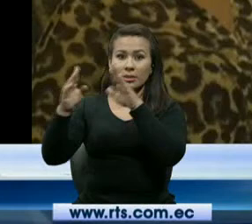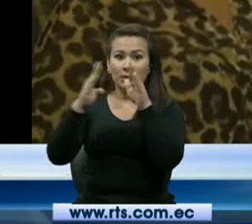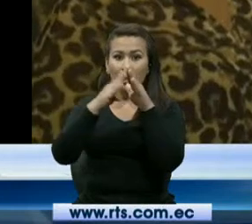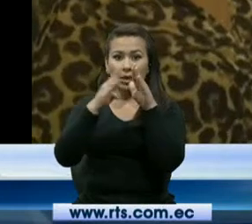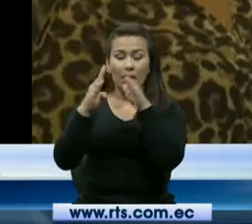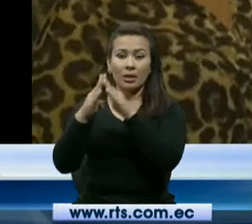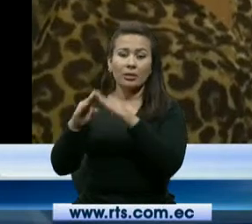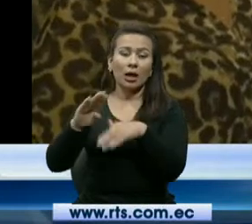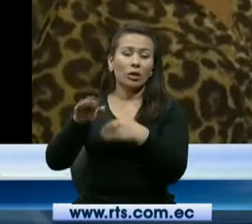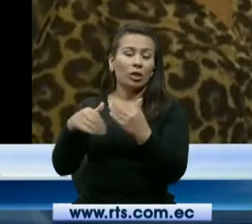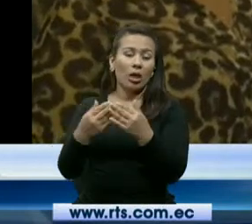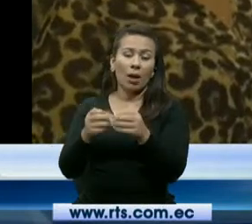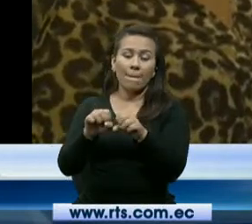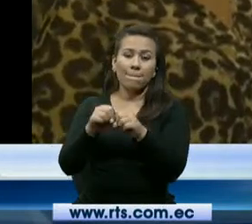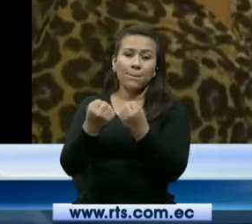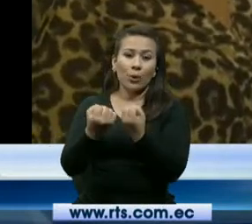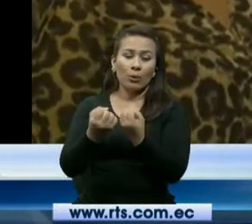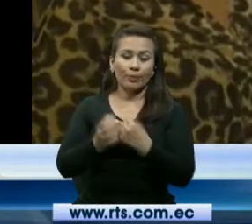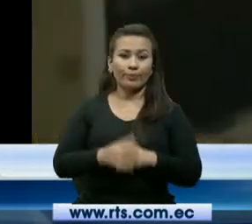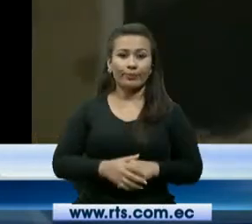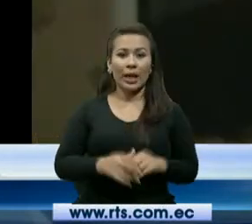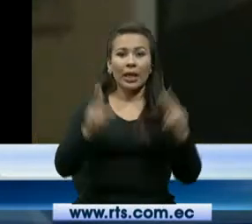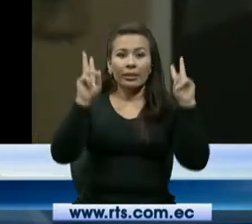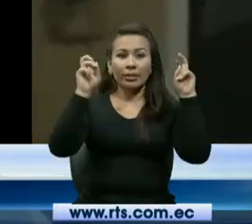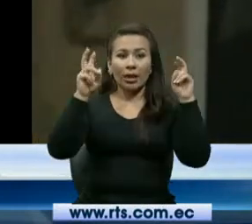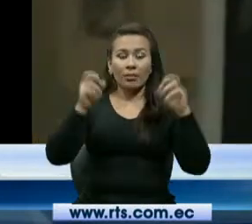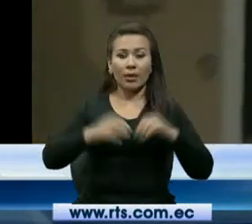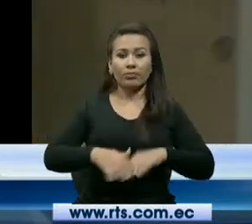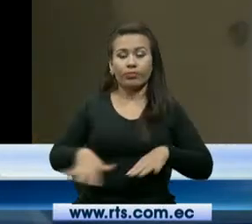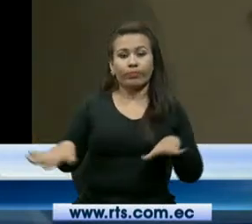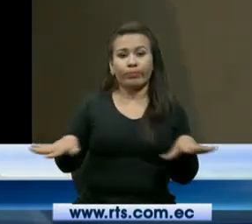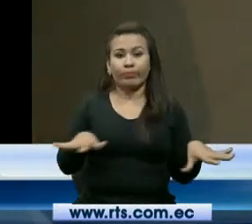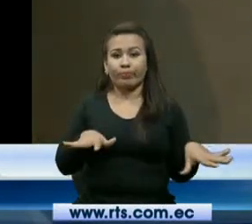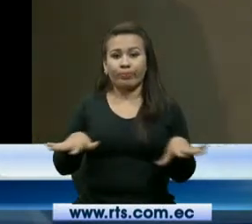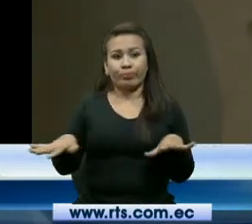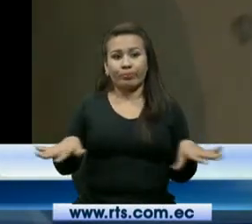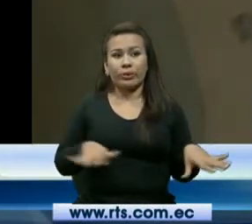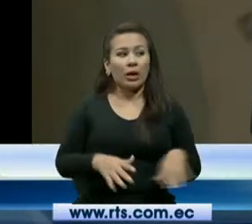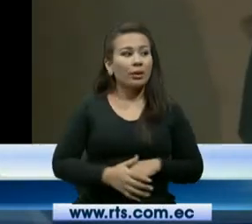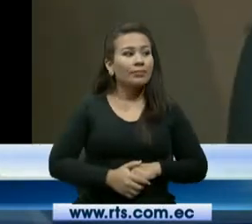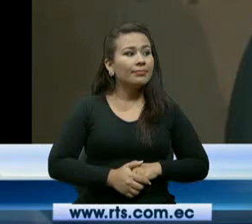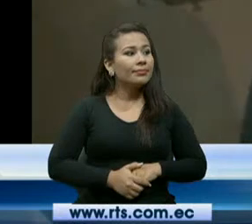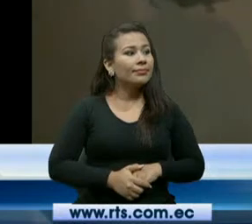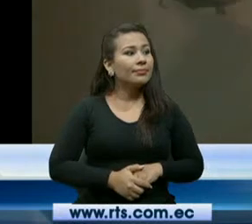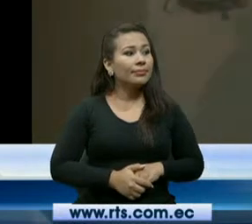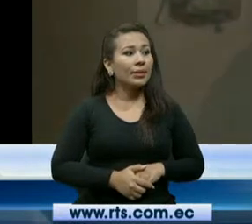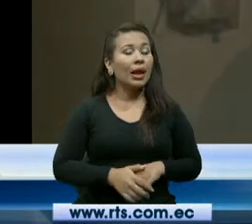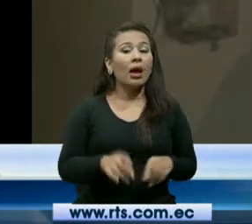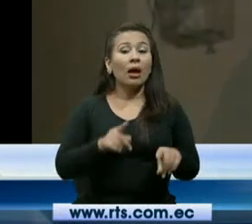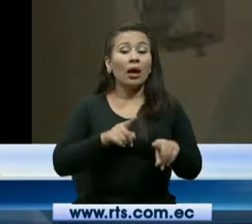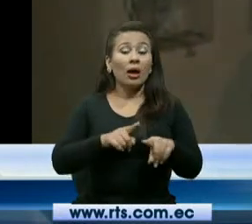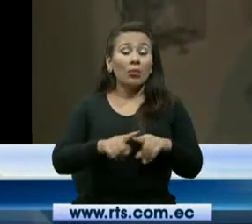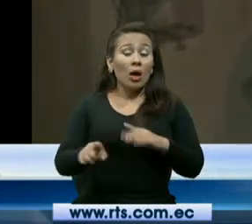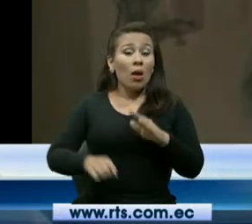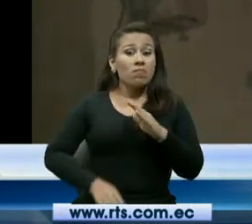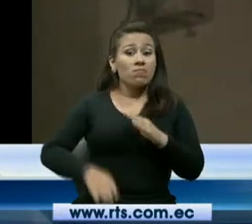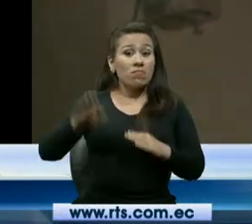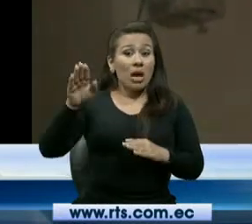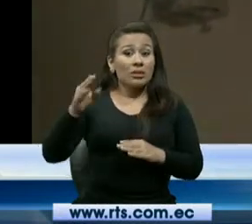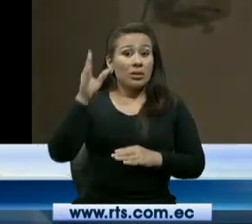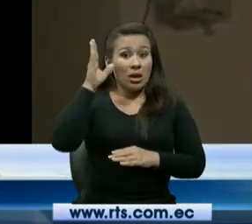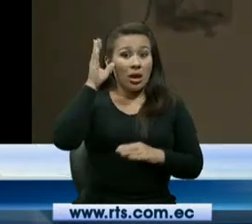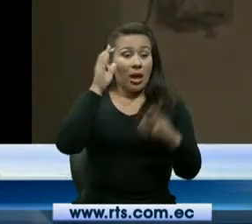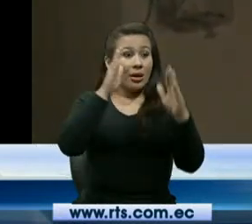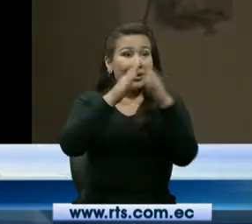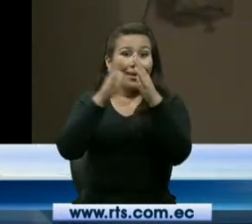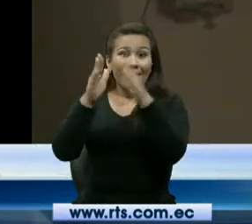completamente afectadas o colapsadas por el tema del sismo, pero existe un número similar o mayor de viviendas